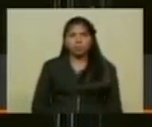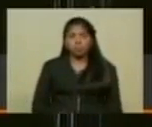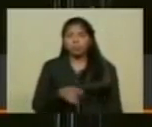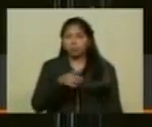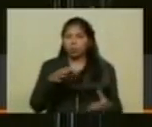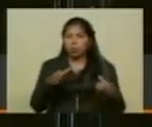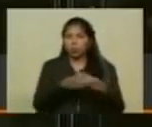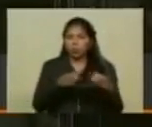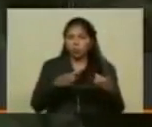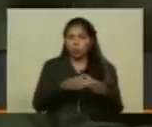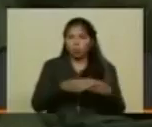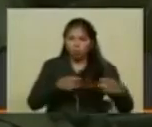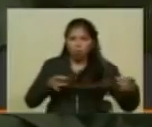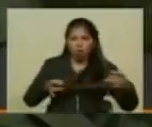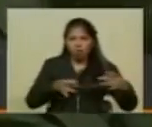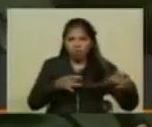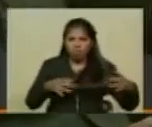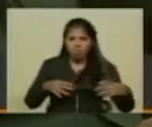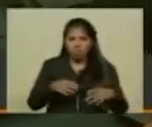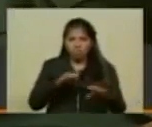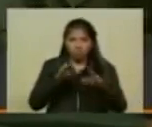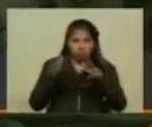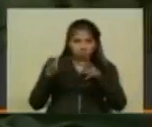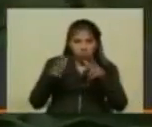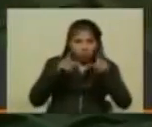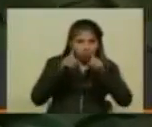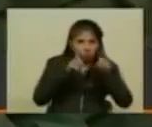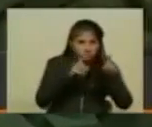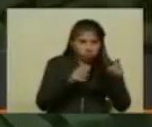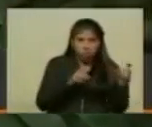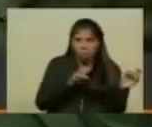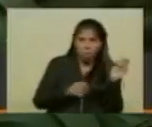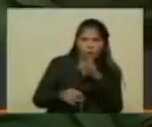violentos, contratados y entrenados para cautizar el país.